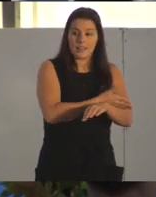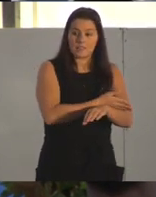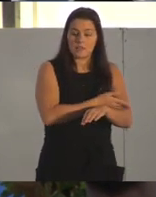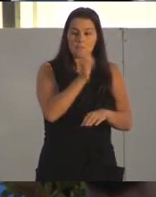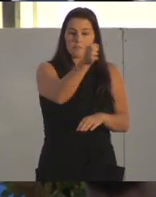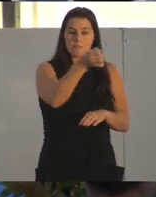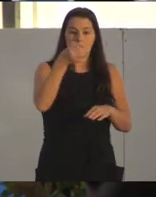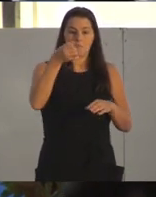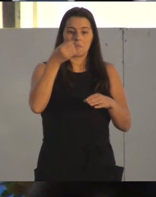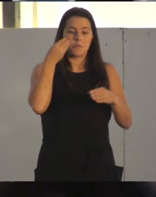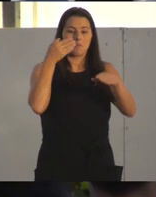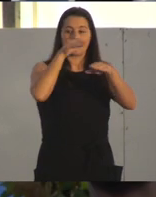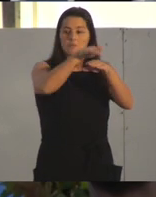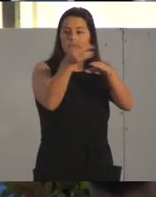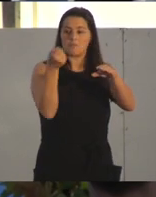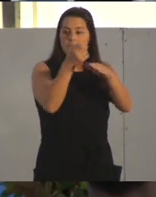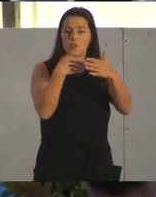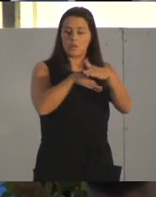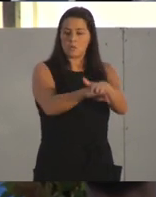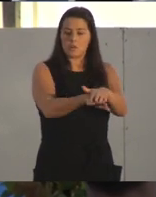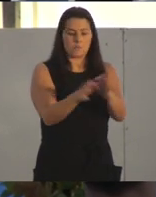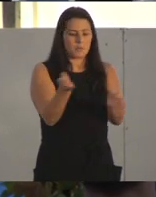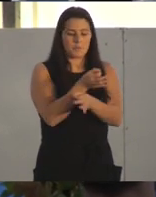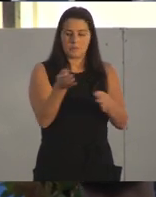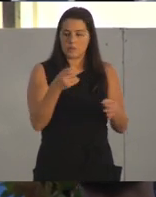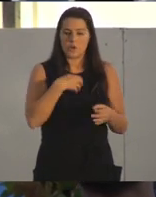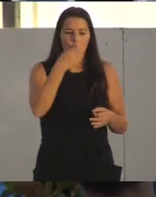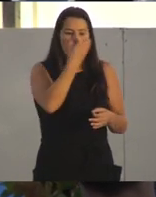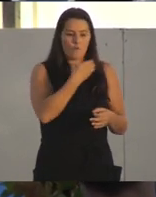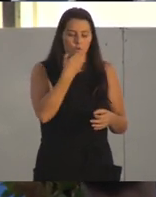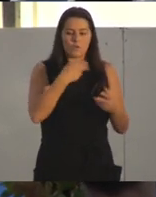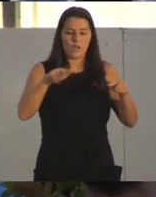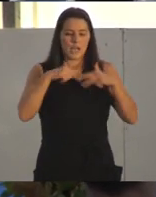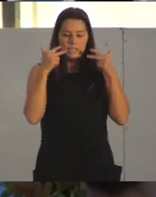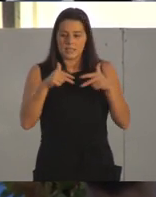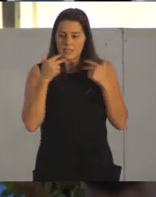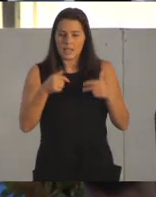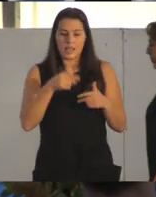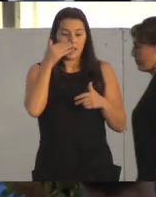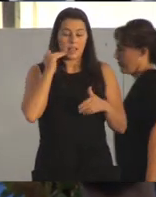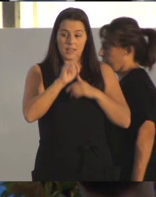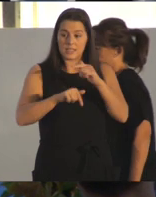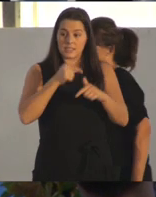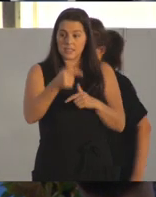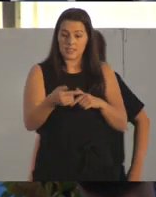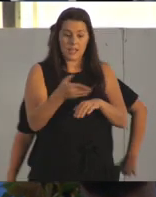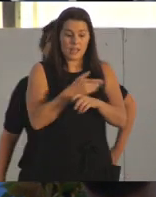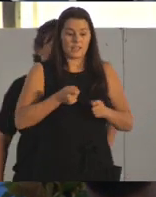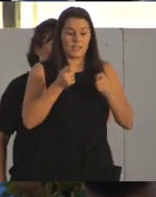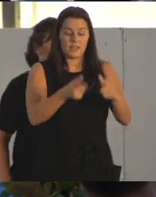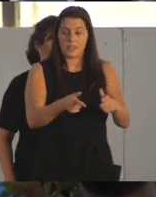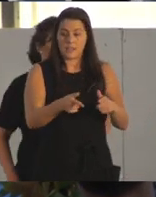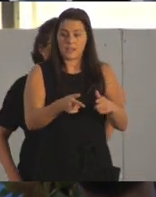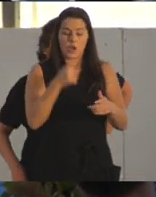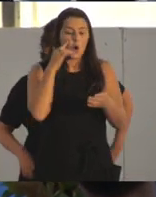frigorífico. Podemos texturizar las ensaladas, la fruta de víspera y al día siguiente, antes de ofrecérselo al usuario, comprobar